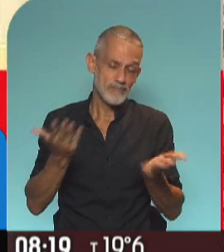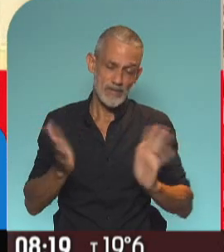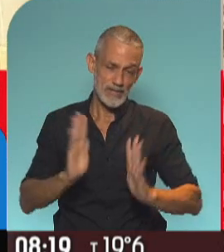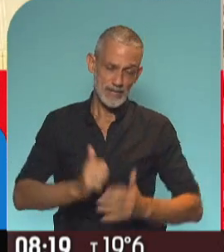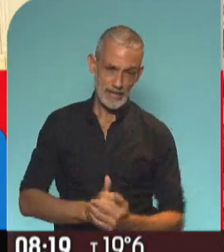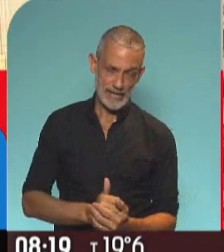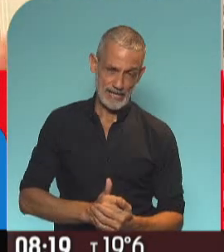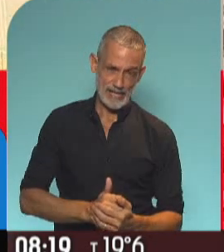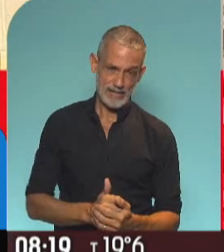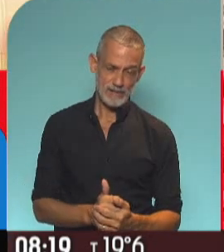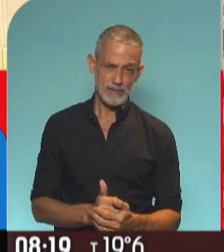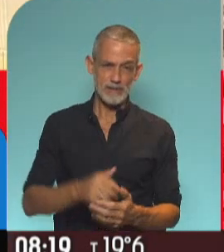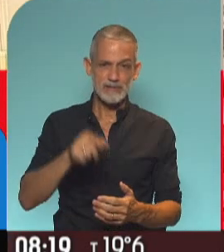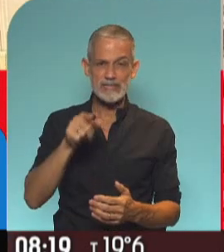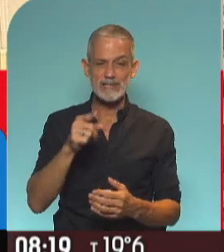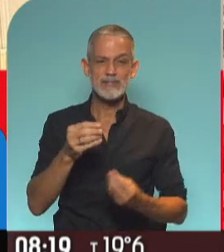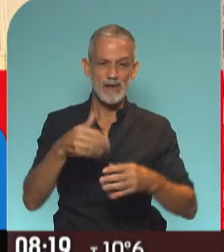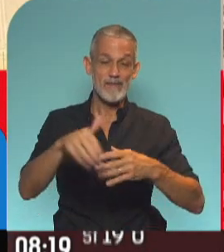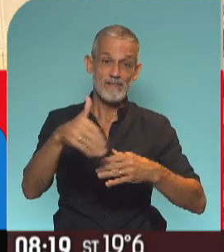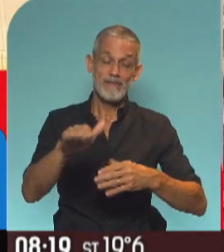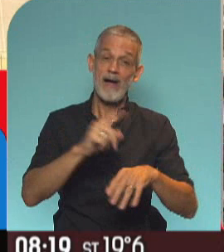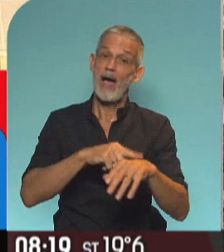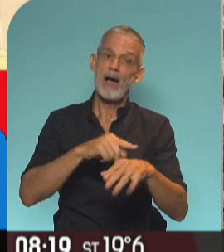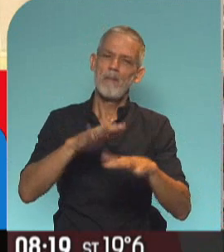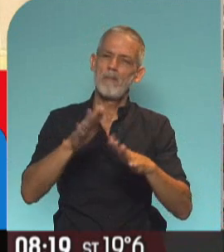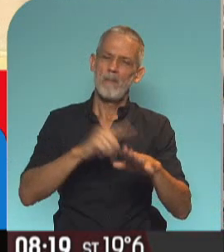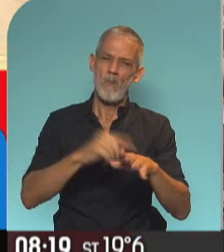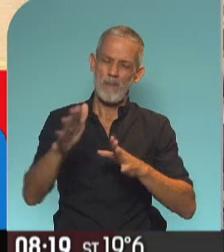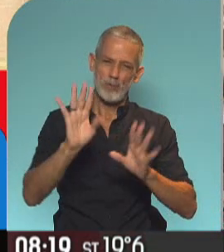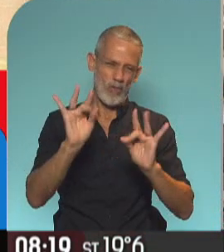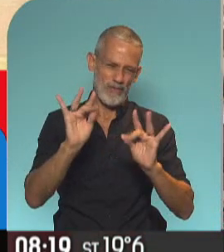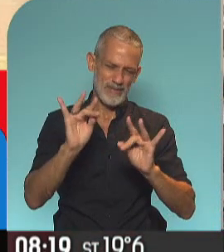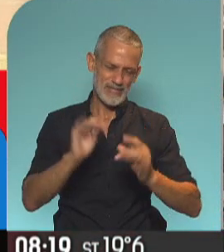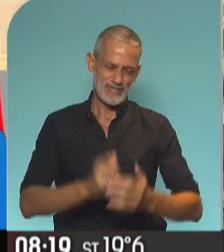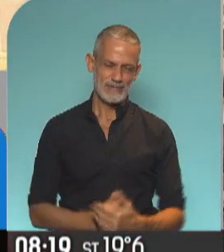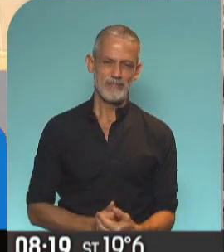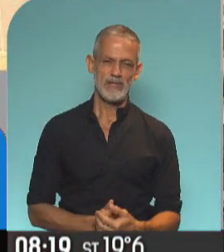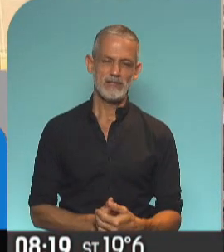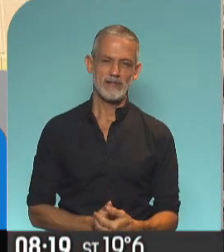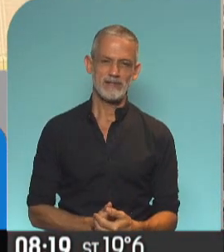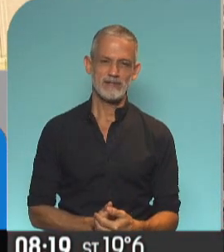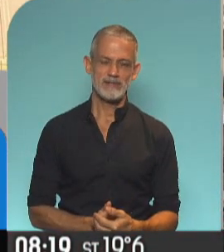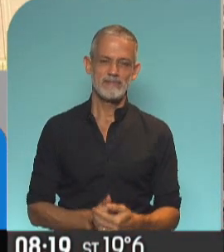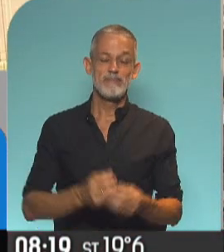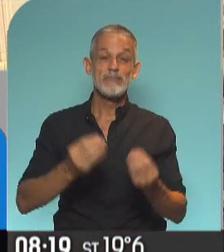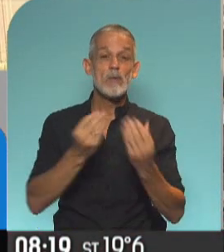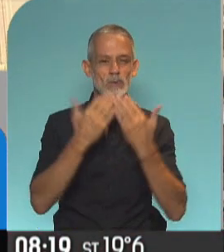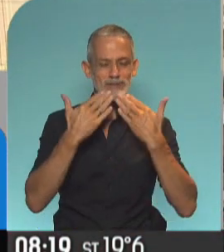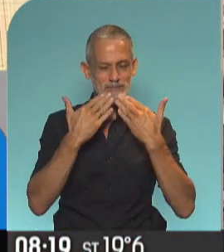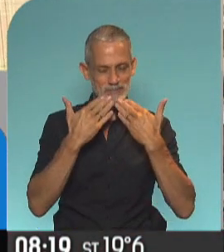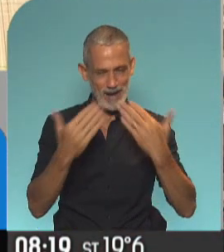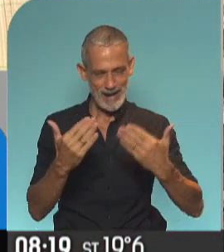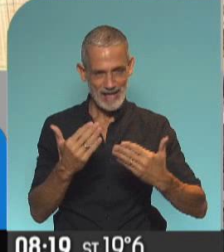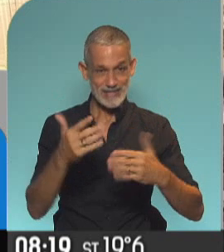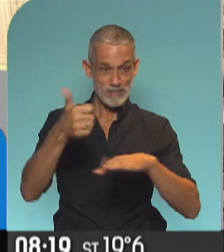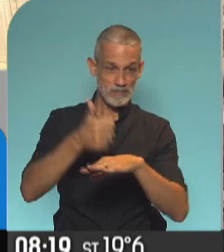parece que se vienen tiempos muy difíciles en nuestros países. Fortunato Malimachi, muchísimas gracias